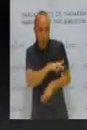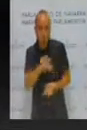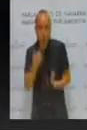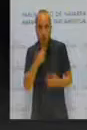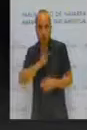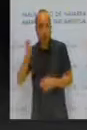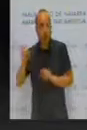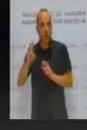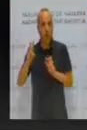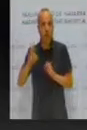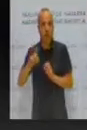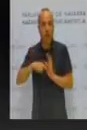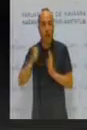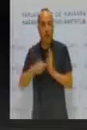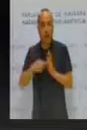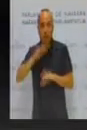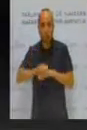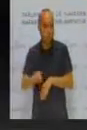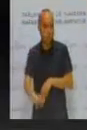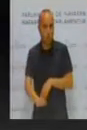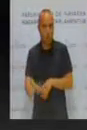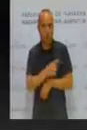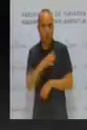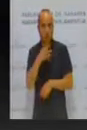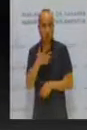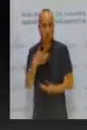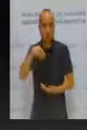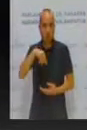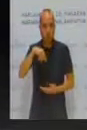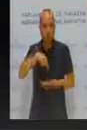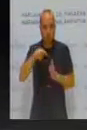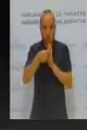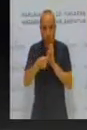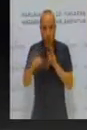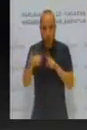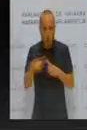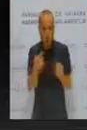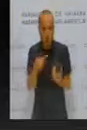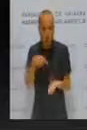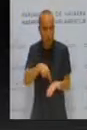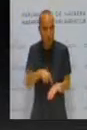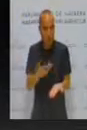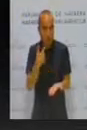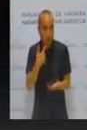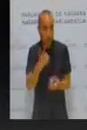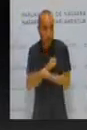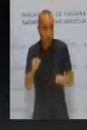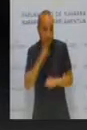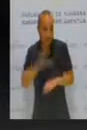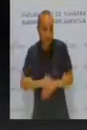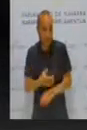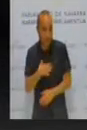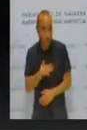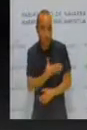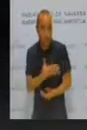de incumplimientos por incluir requerimientos de imposible cumplimiento, no fue así. Y creo que eso también tiene que quedar claro en